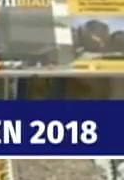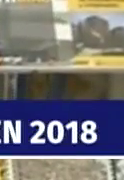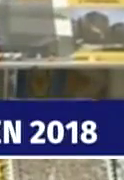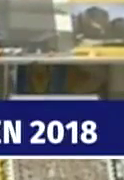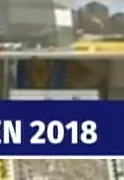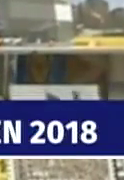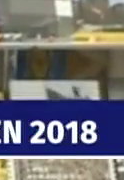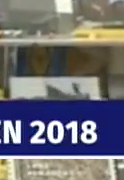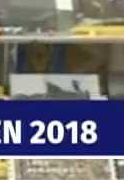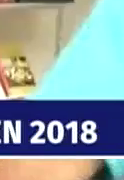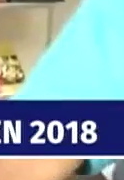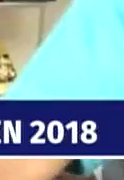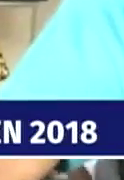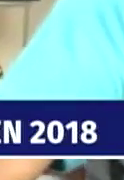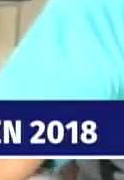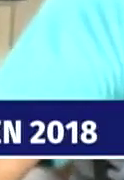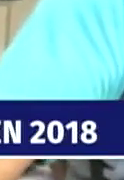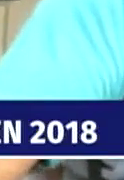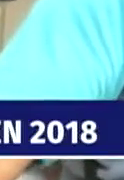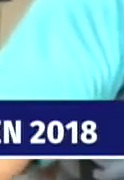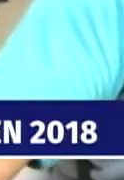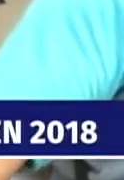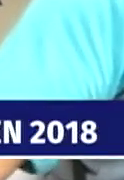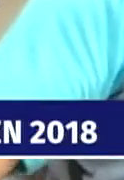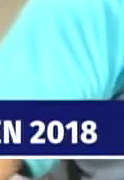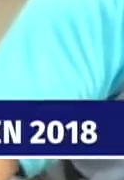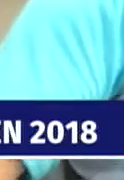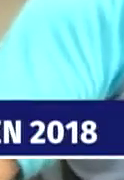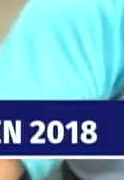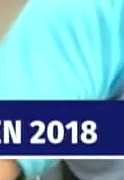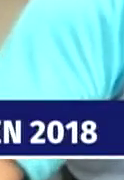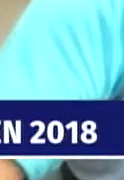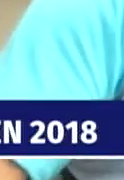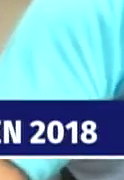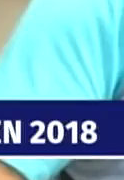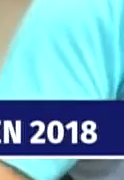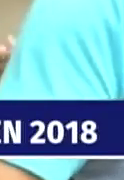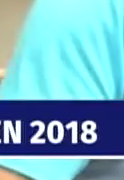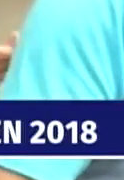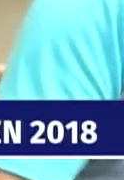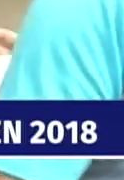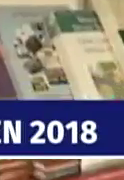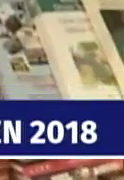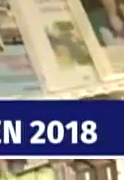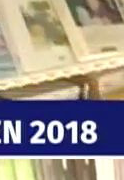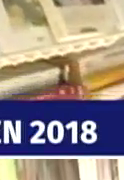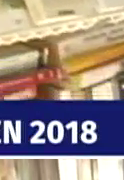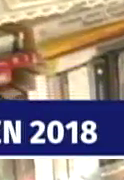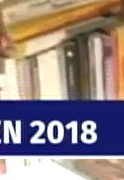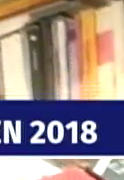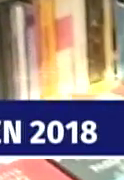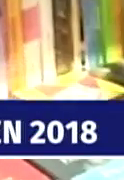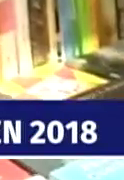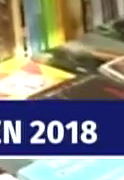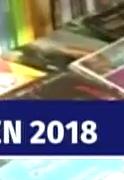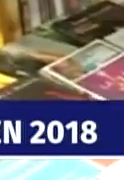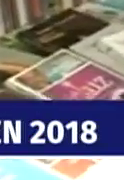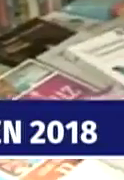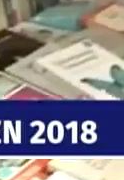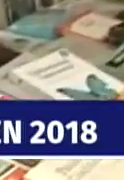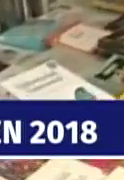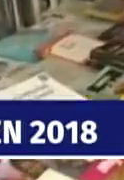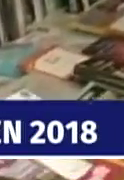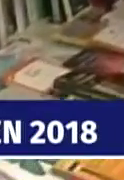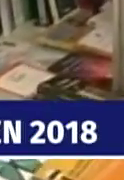Internacional del Libro Venezuela, FILBEN 2018. daremos inicio con las palabras del